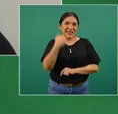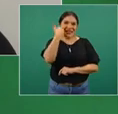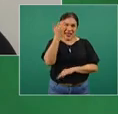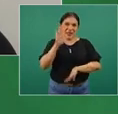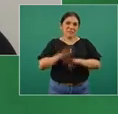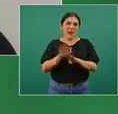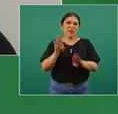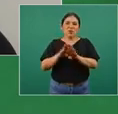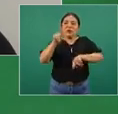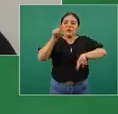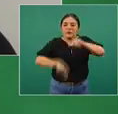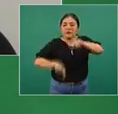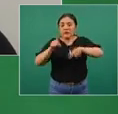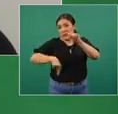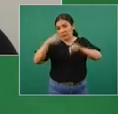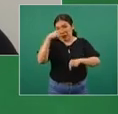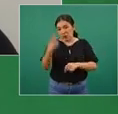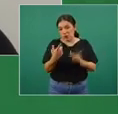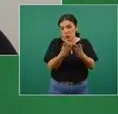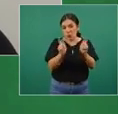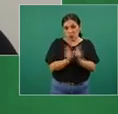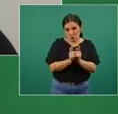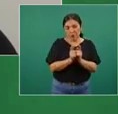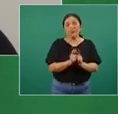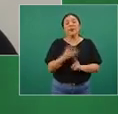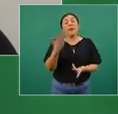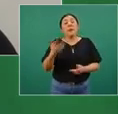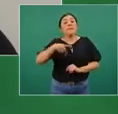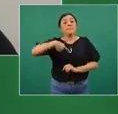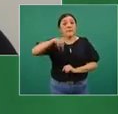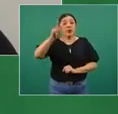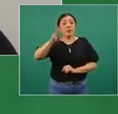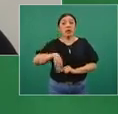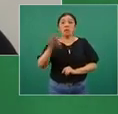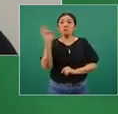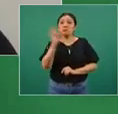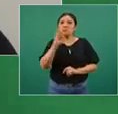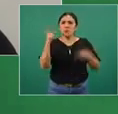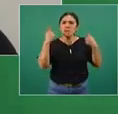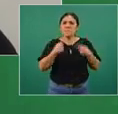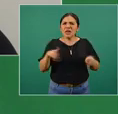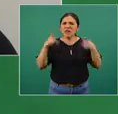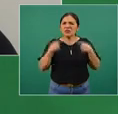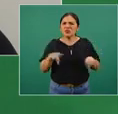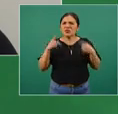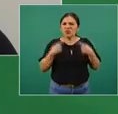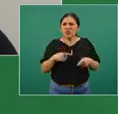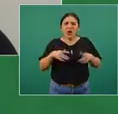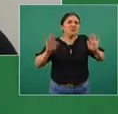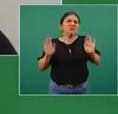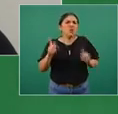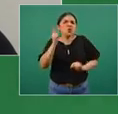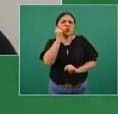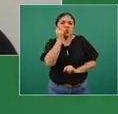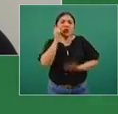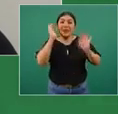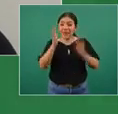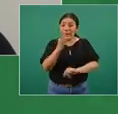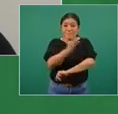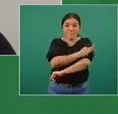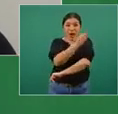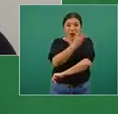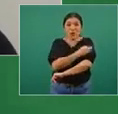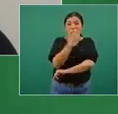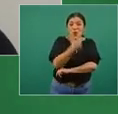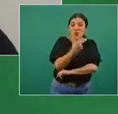grupos de riesgo, enfermar gravemente. Pero definitivamente, si una persona, independientemente de que esté vacunada y que tenga